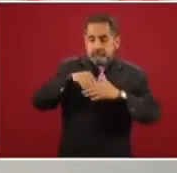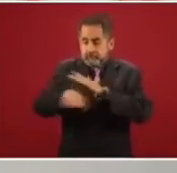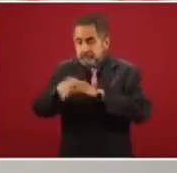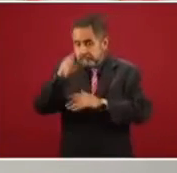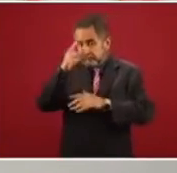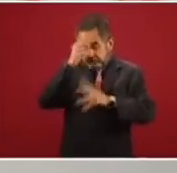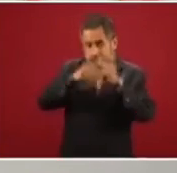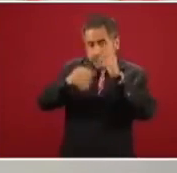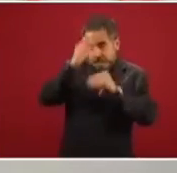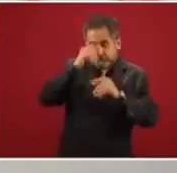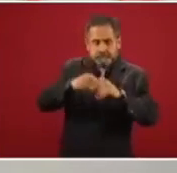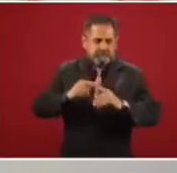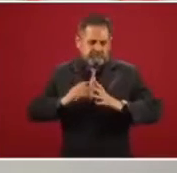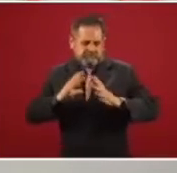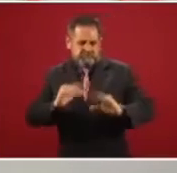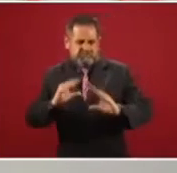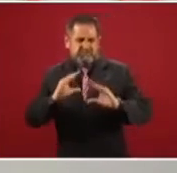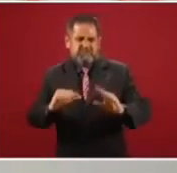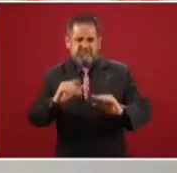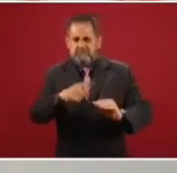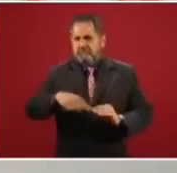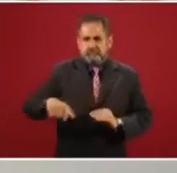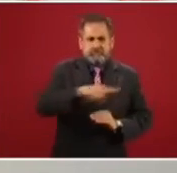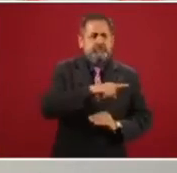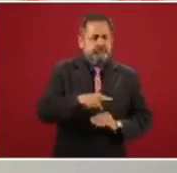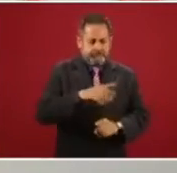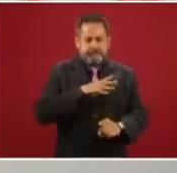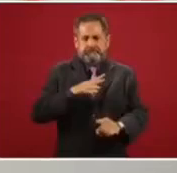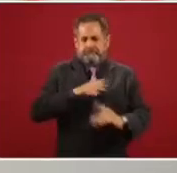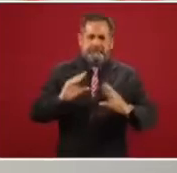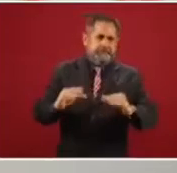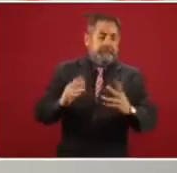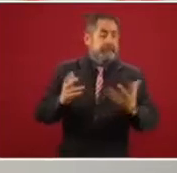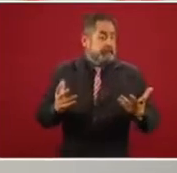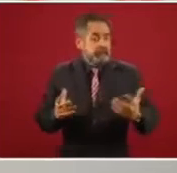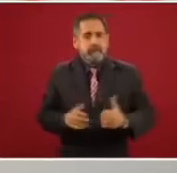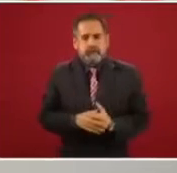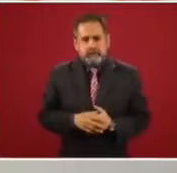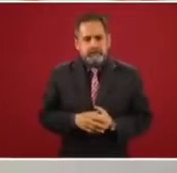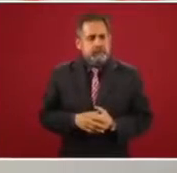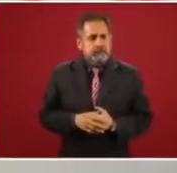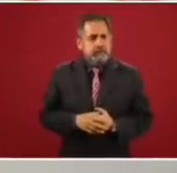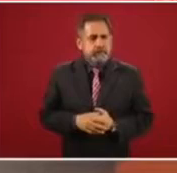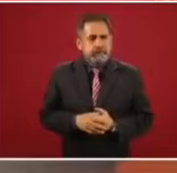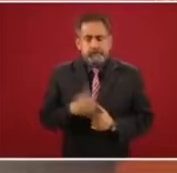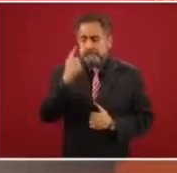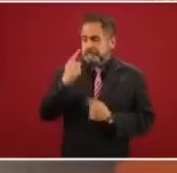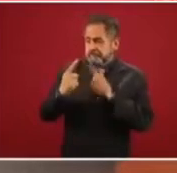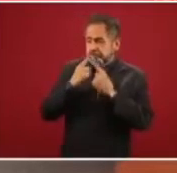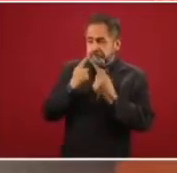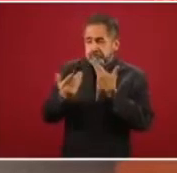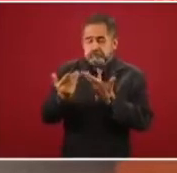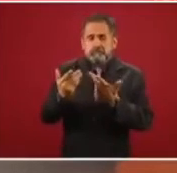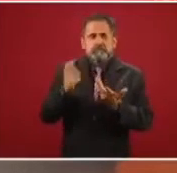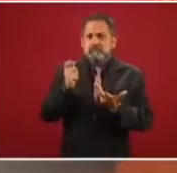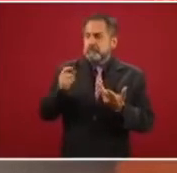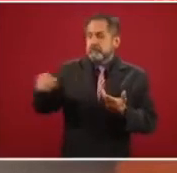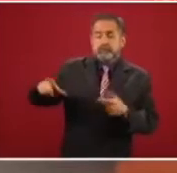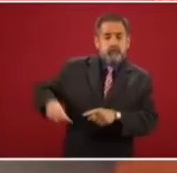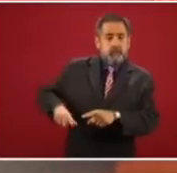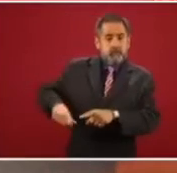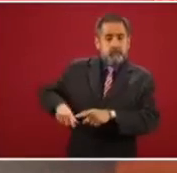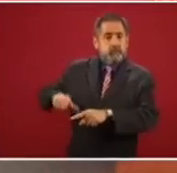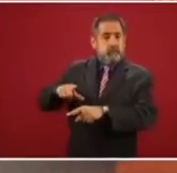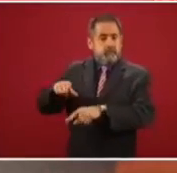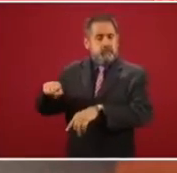programa y que van a ser capacitadas hay cuales la el diálogo con el gobierno del estado con